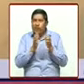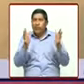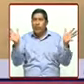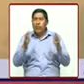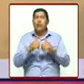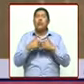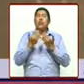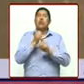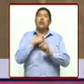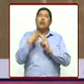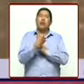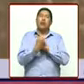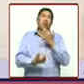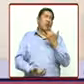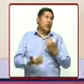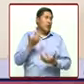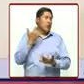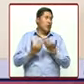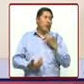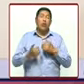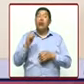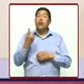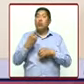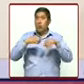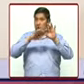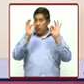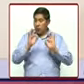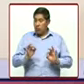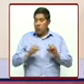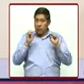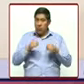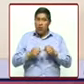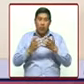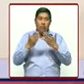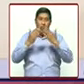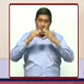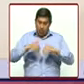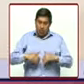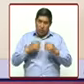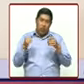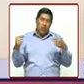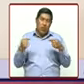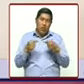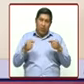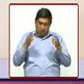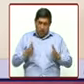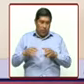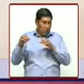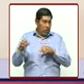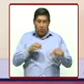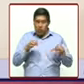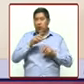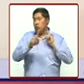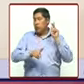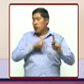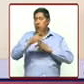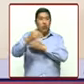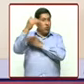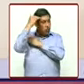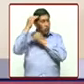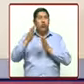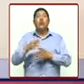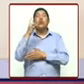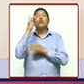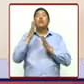la situación de los incendios. Que la única forma de poder destruir a este enemigo que tanto daño está haciendo al pueblo cruceño y al pueblo